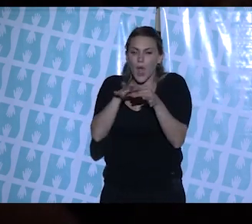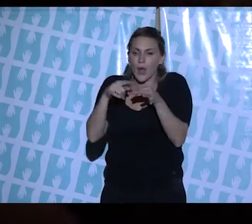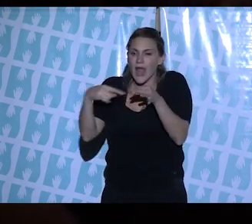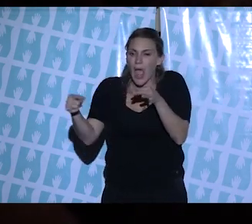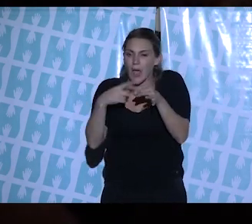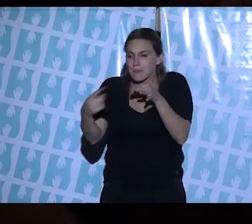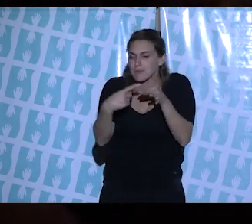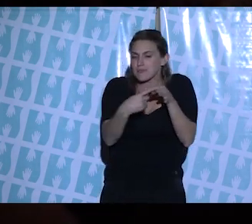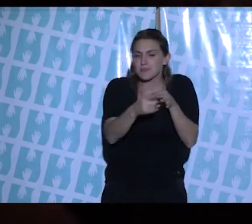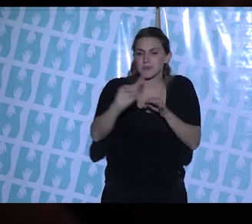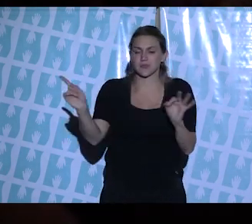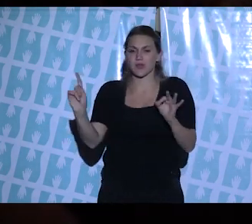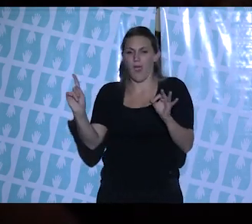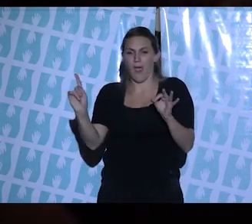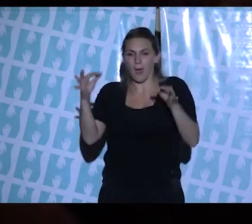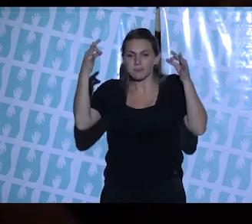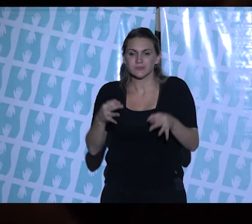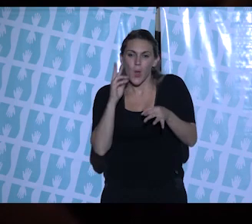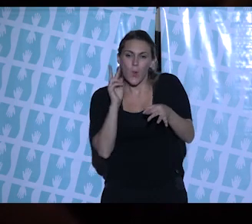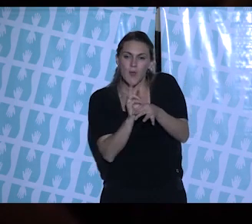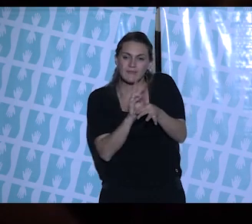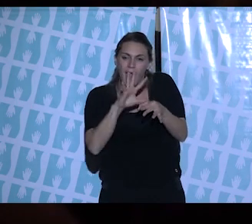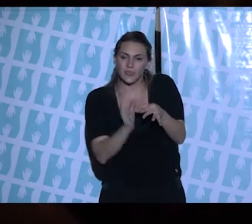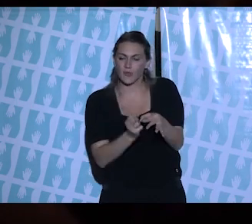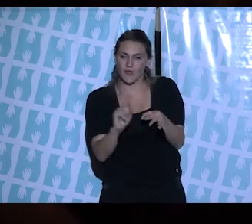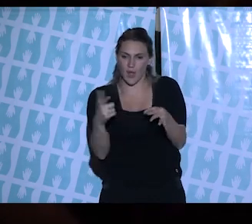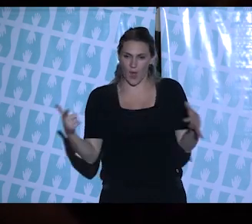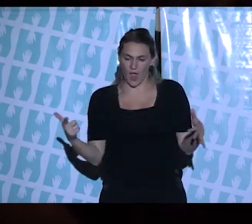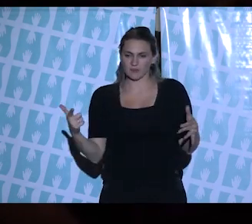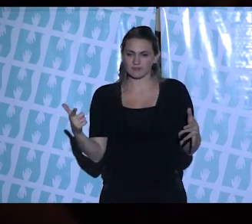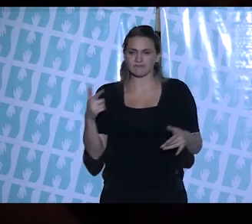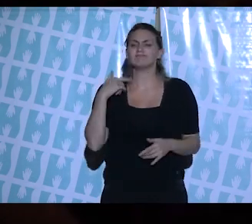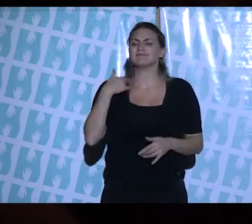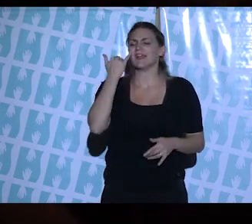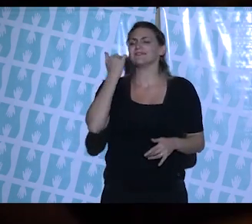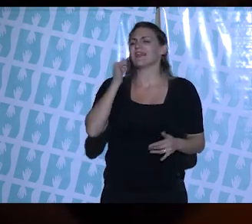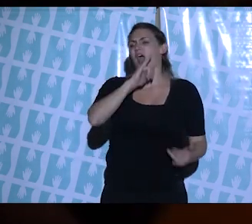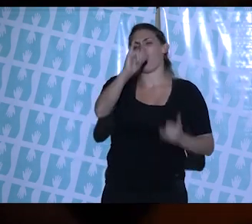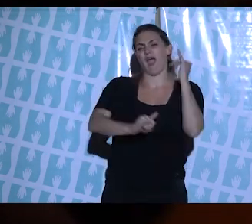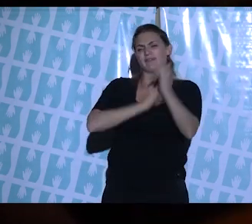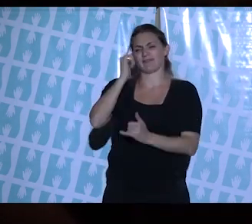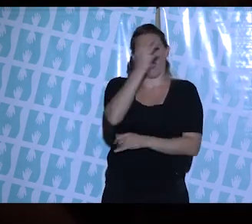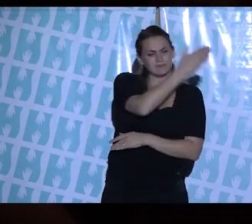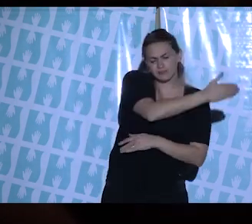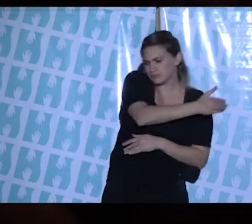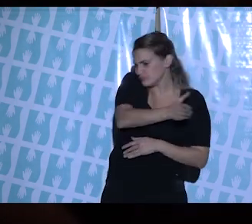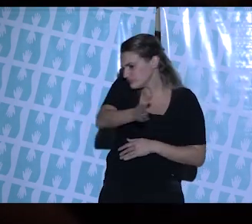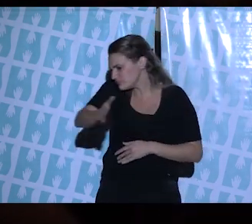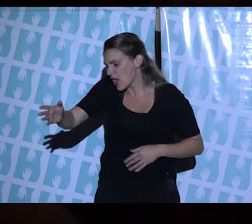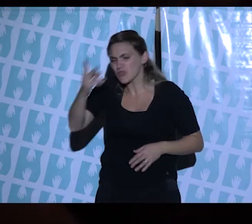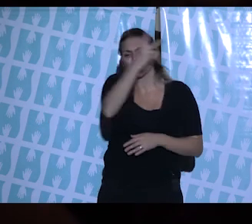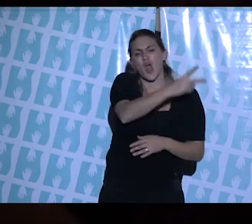he demostrado la cantidad de progreso que ha habido en estos 200 años y la enorme expansión